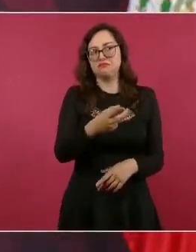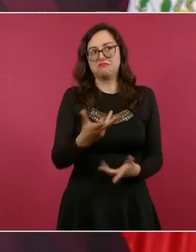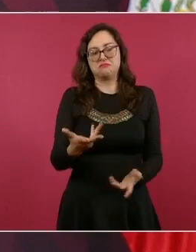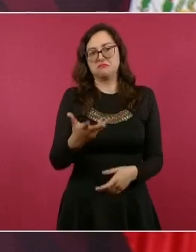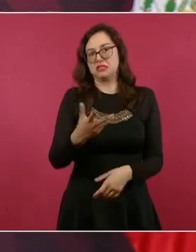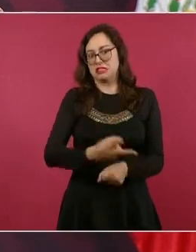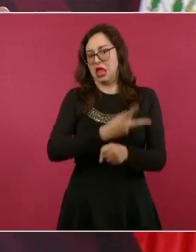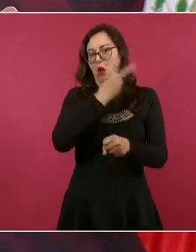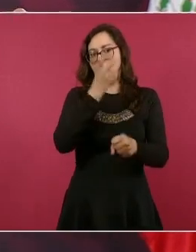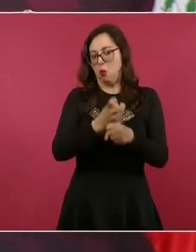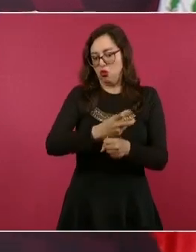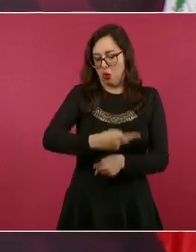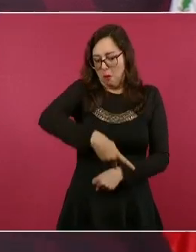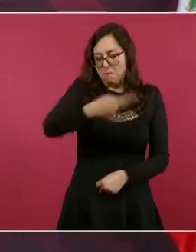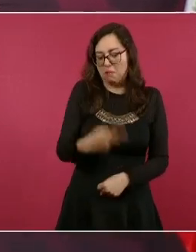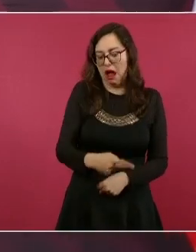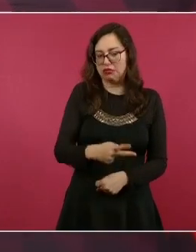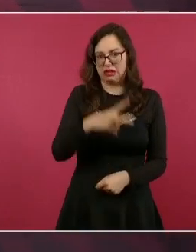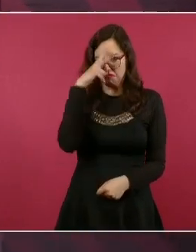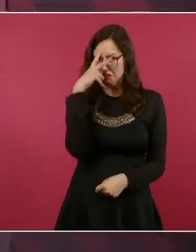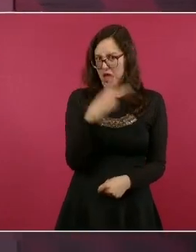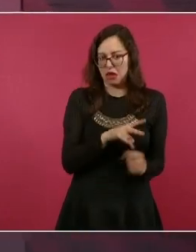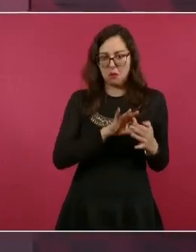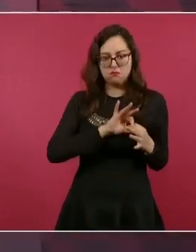latinoamericanos. Entonces,